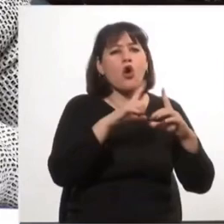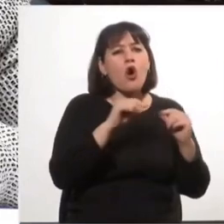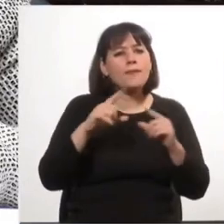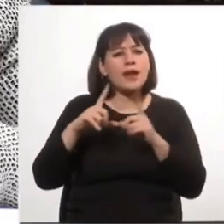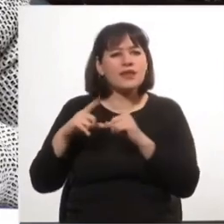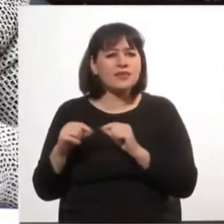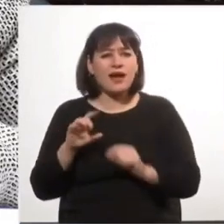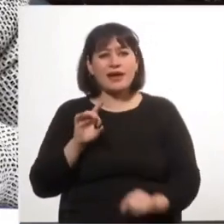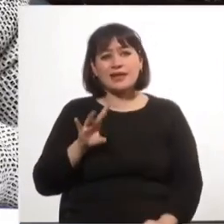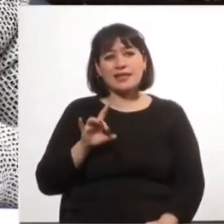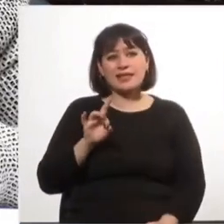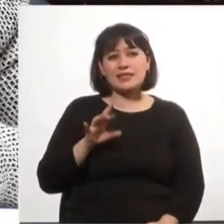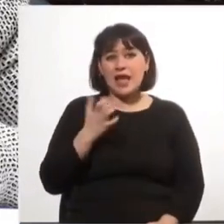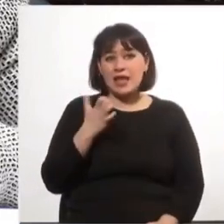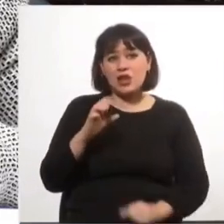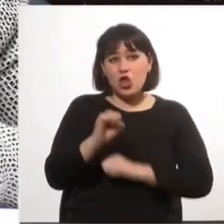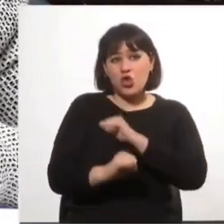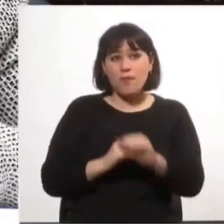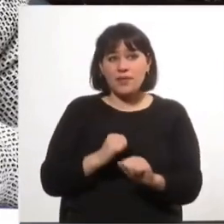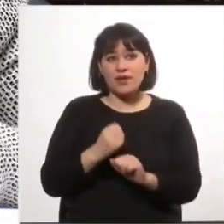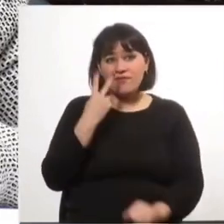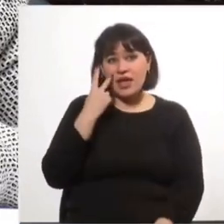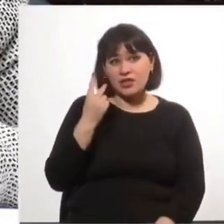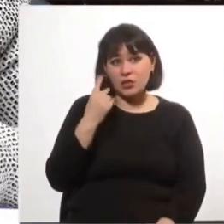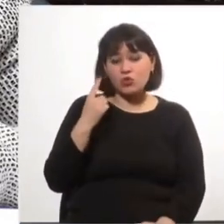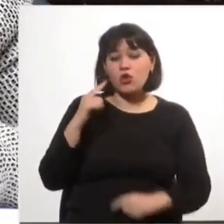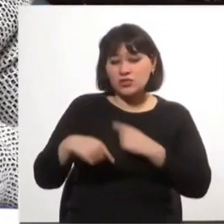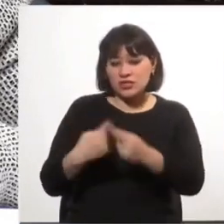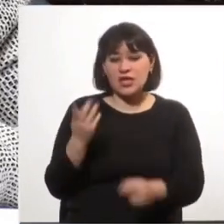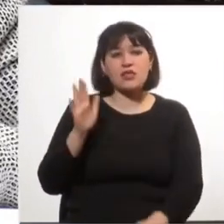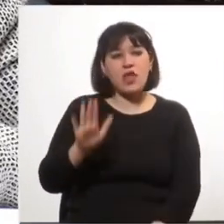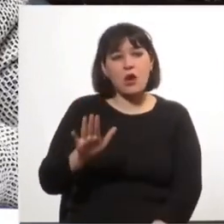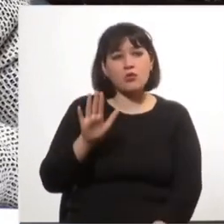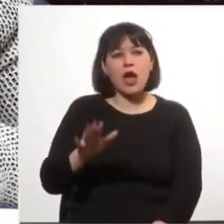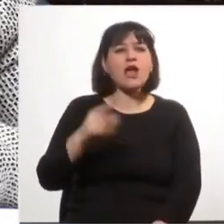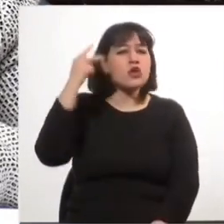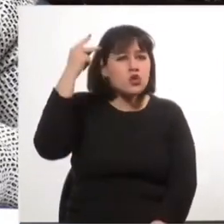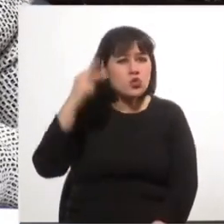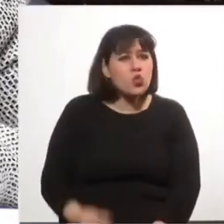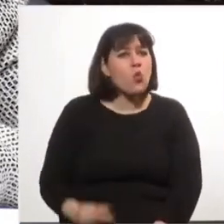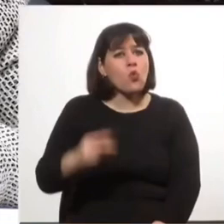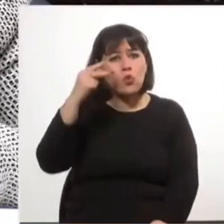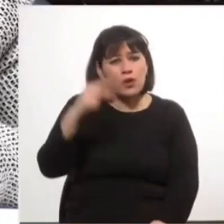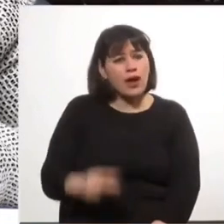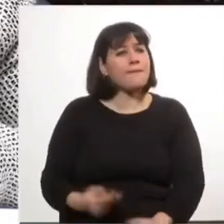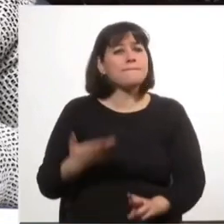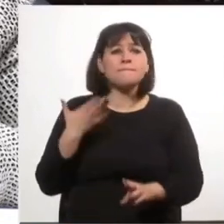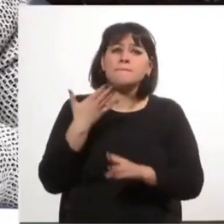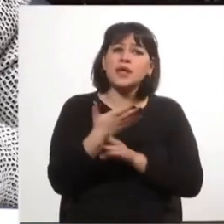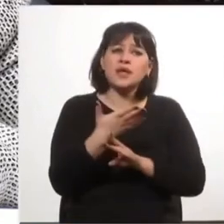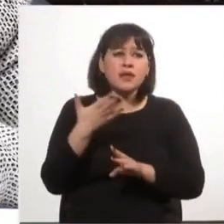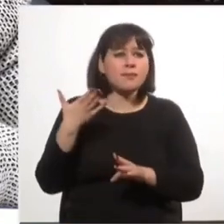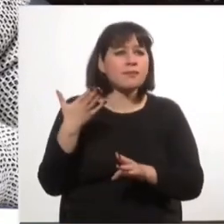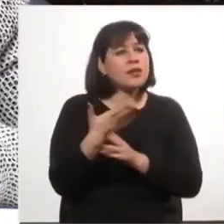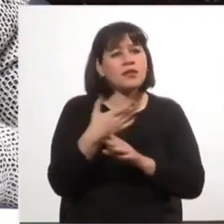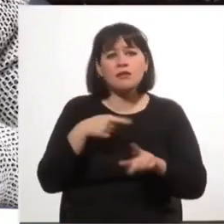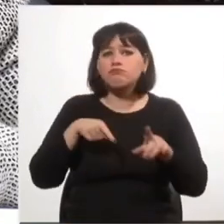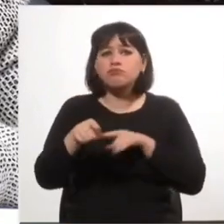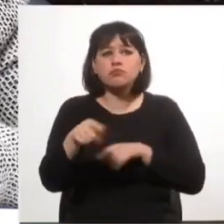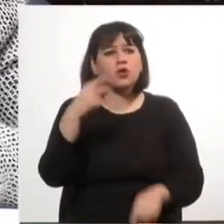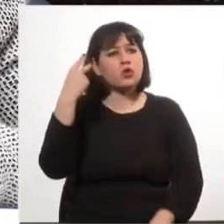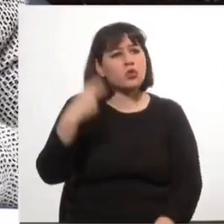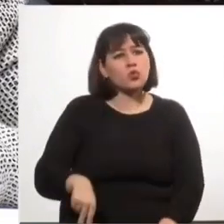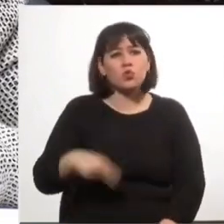al 15 de enero del 21 continuaban morosas y nunca, a pesar de todas las gestiones realizadas, nunca